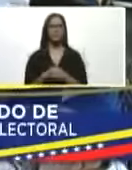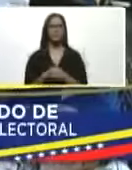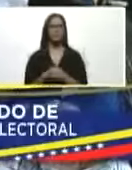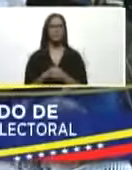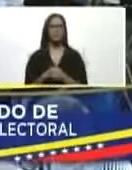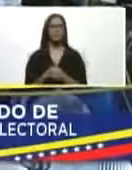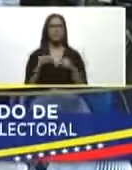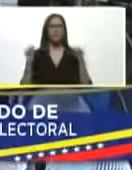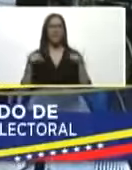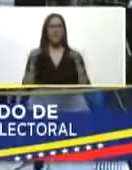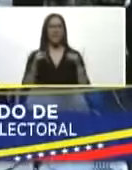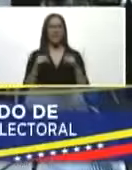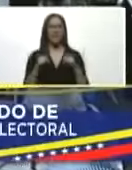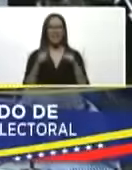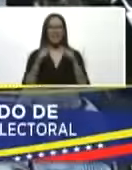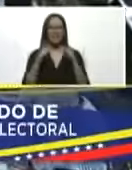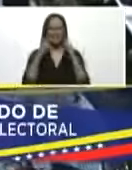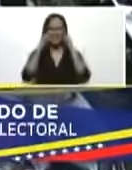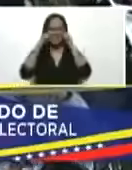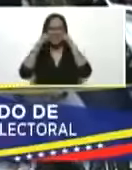Aquí sale la llorona, ¿no, Nahum?